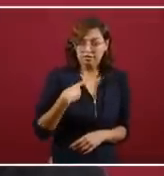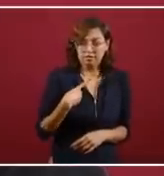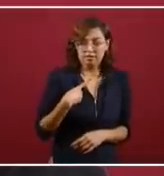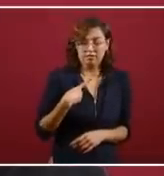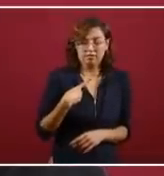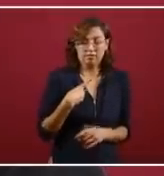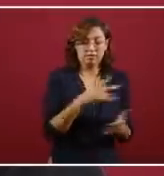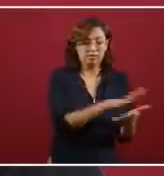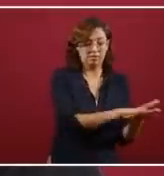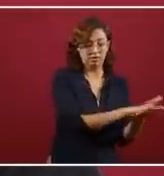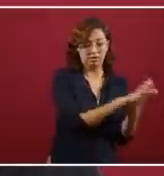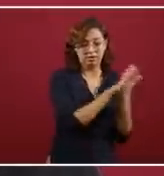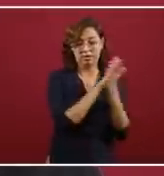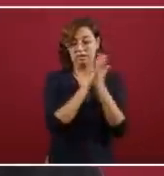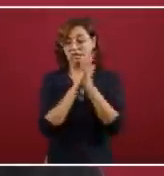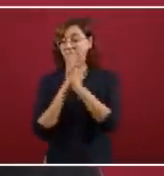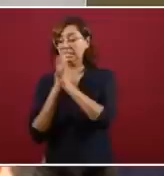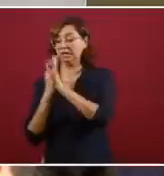privadas